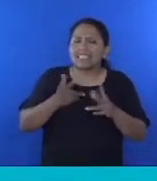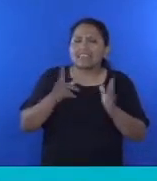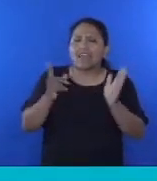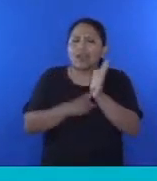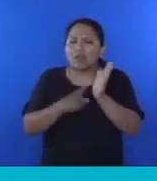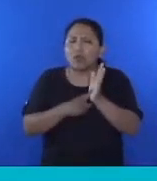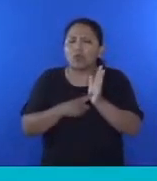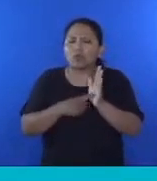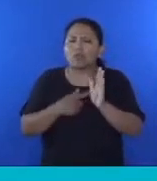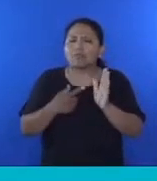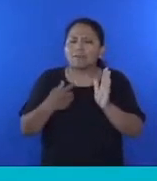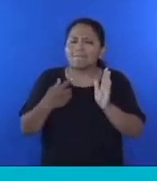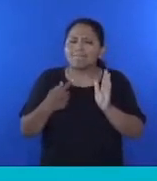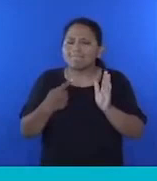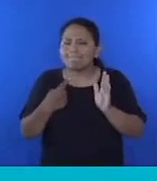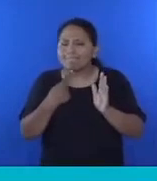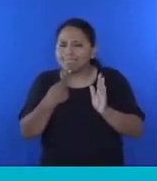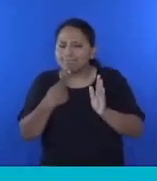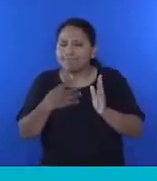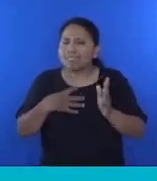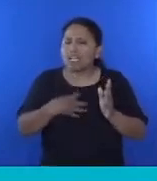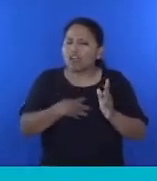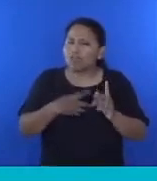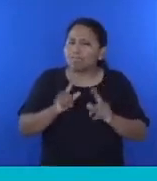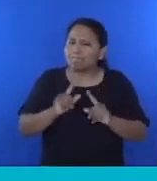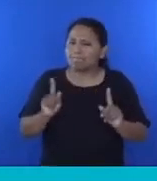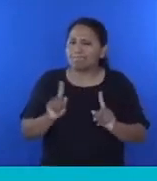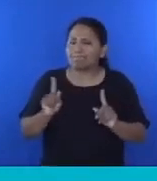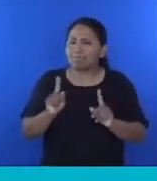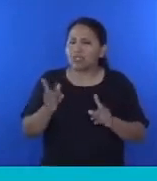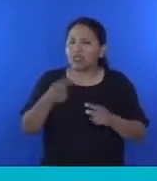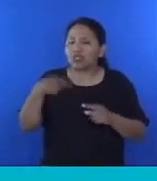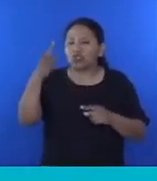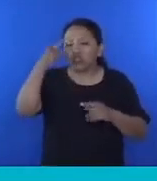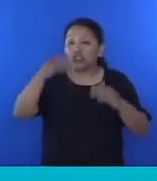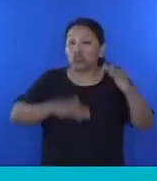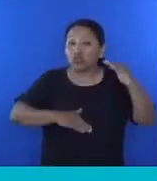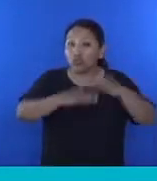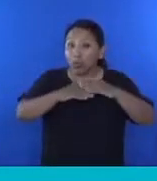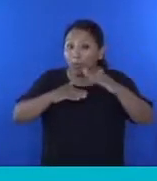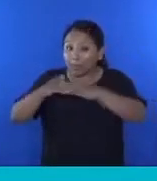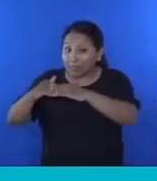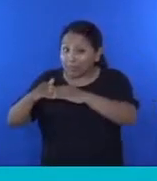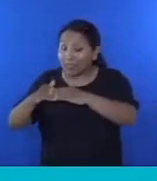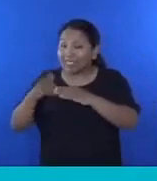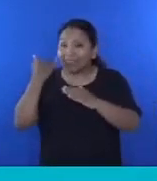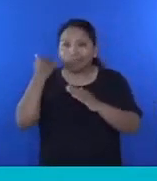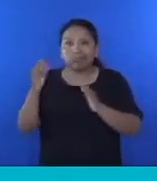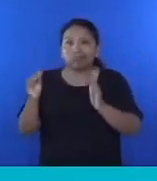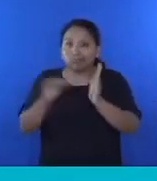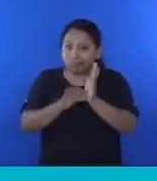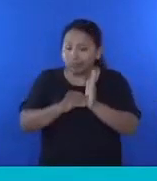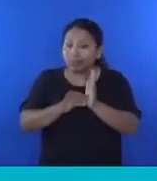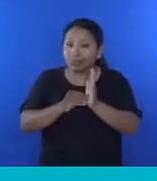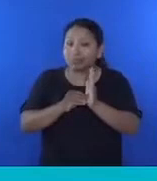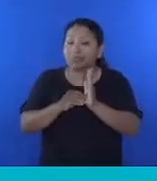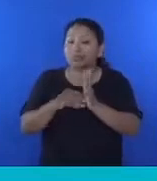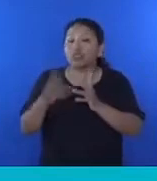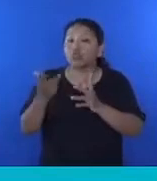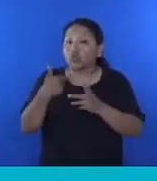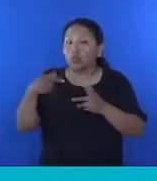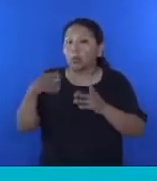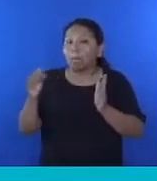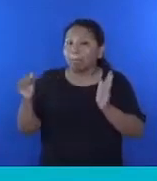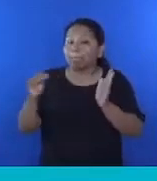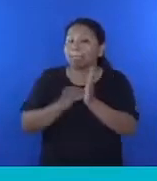norma por parte del Poder Ejecutivo. Nosotros creemos que esos topes que habíamos fijado, lo habíamos hecho en todo concepto,